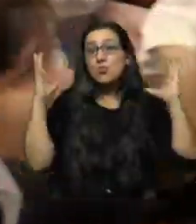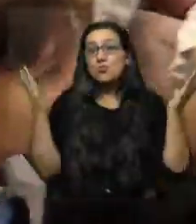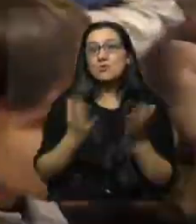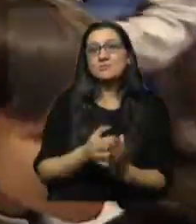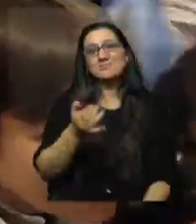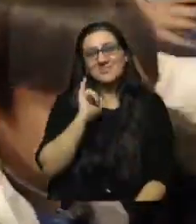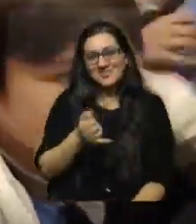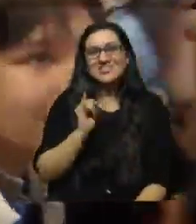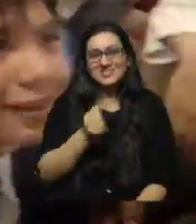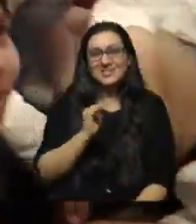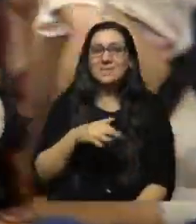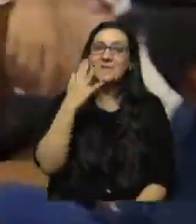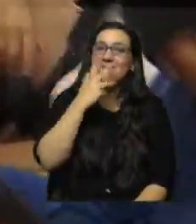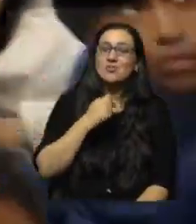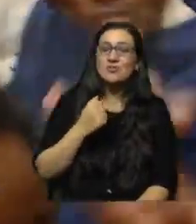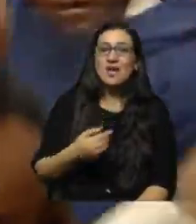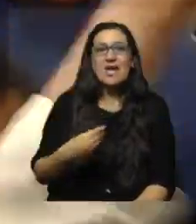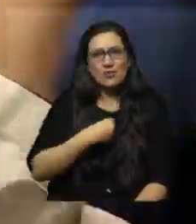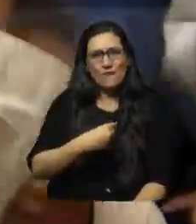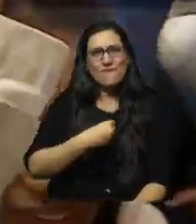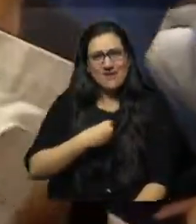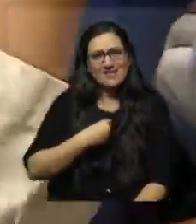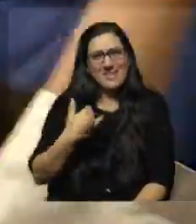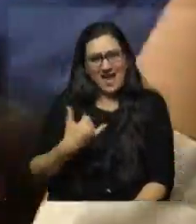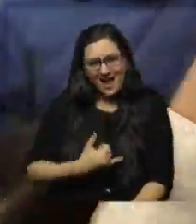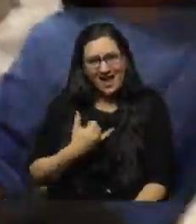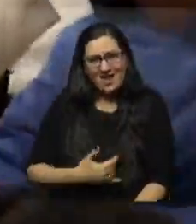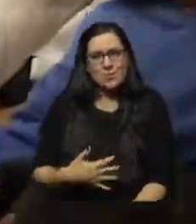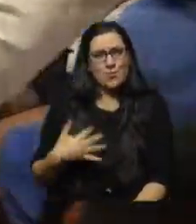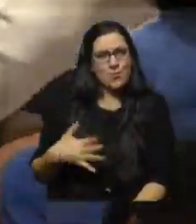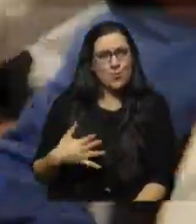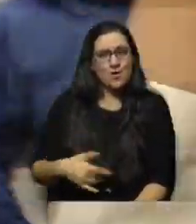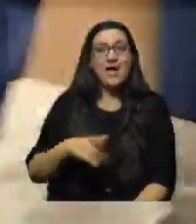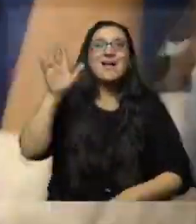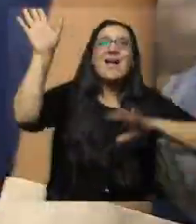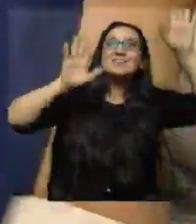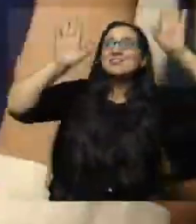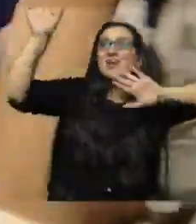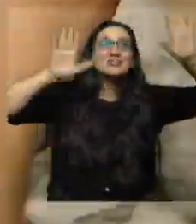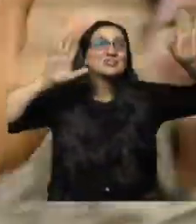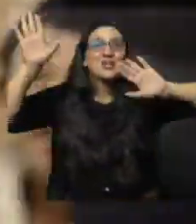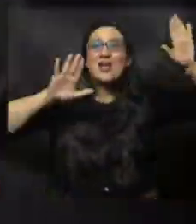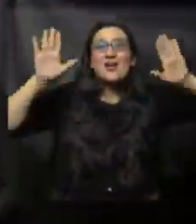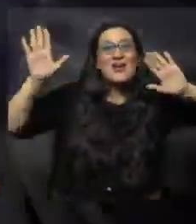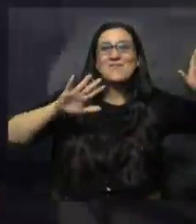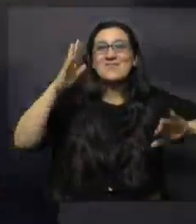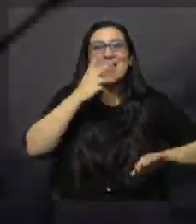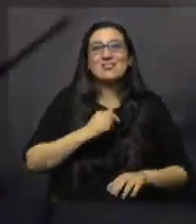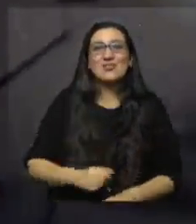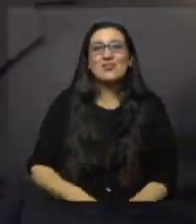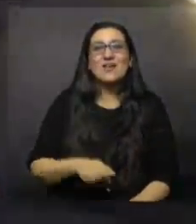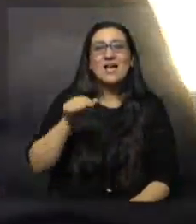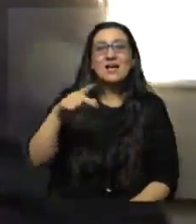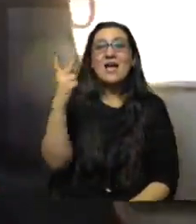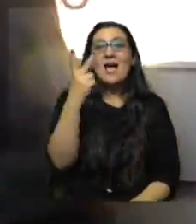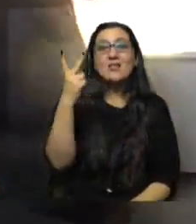Sí. Bien, me encantó. Hay fe, hay confianza. Acá, bueno, acá me levantan la mano. Bueno, me encantó esto. A ver, pará. Acá tengo